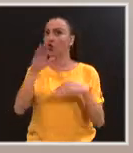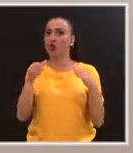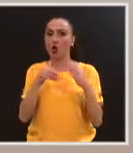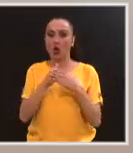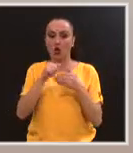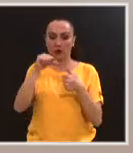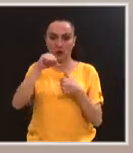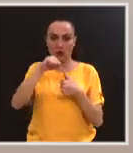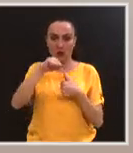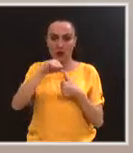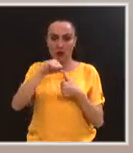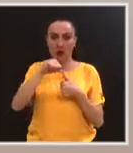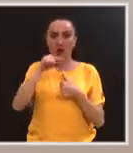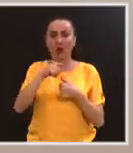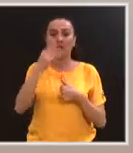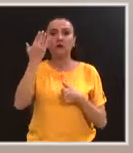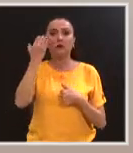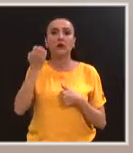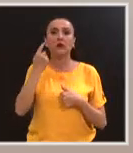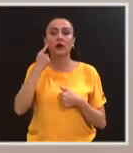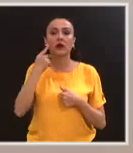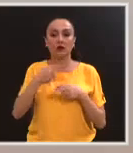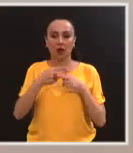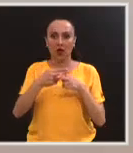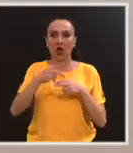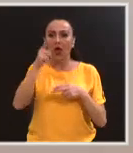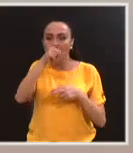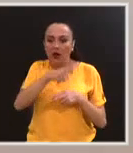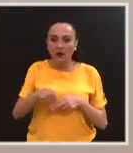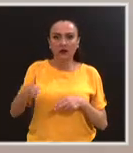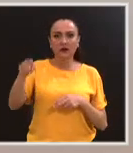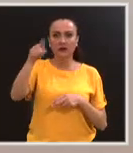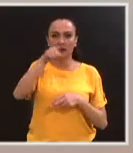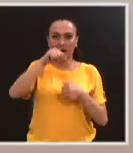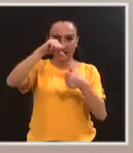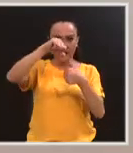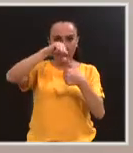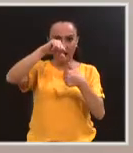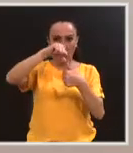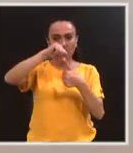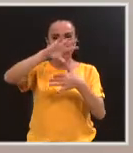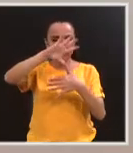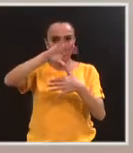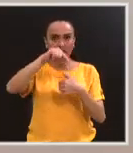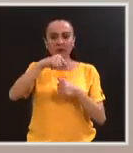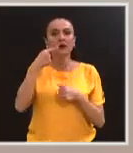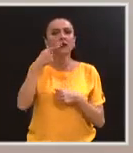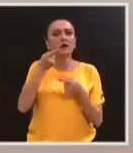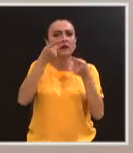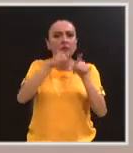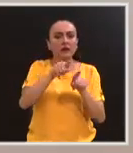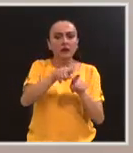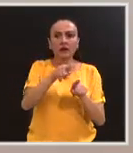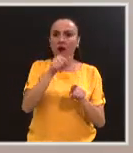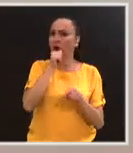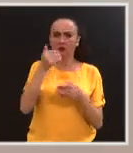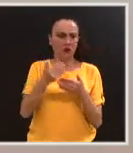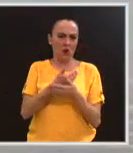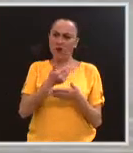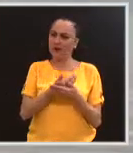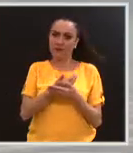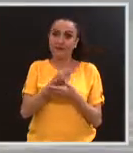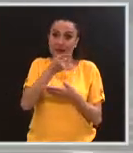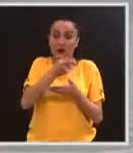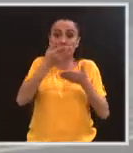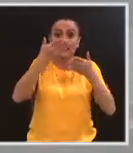centroamericana esto debido al llamado giro ciclónico centroamericano este fenómeno no es nuevo